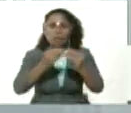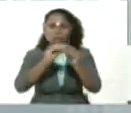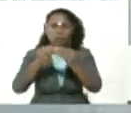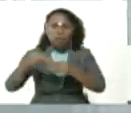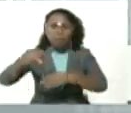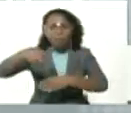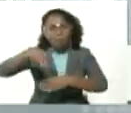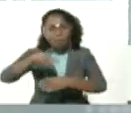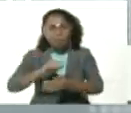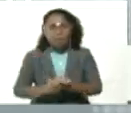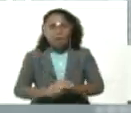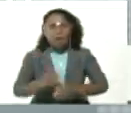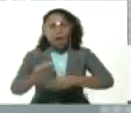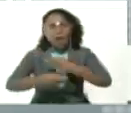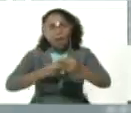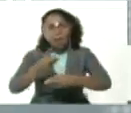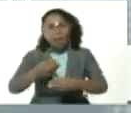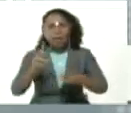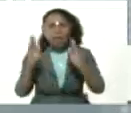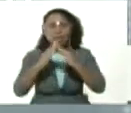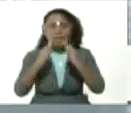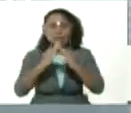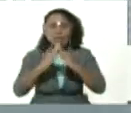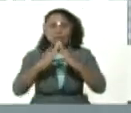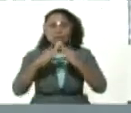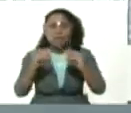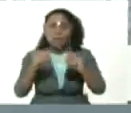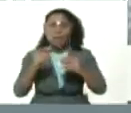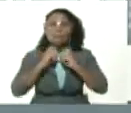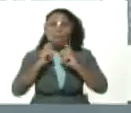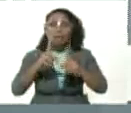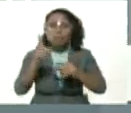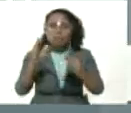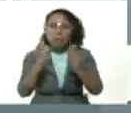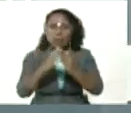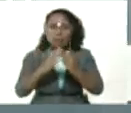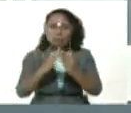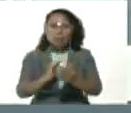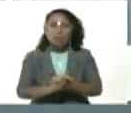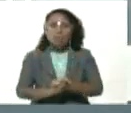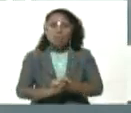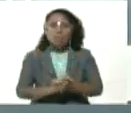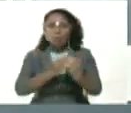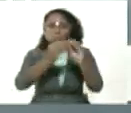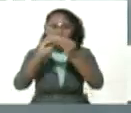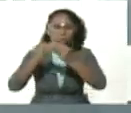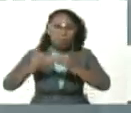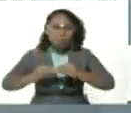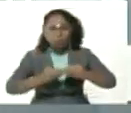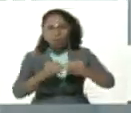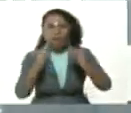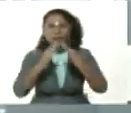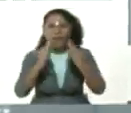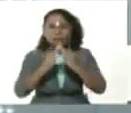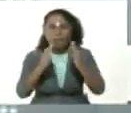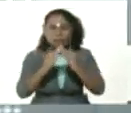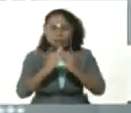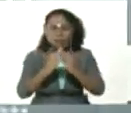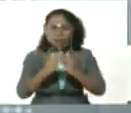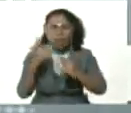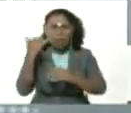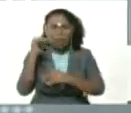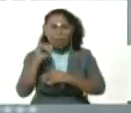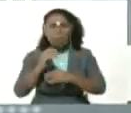plazas, garantizarle vivienda a todos los que hayan perdido su vivienda, reconstruirle la vivienda a todo el que se le